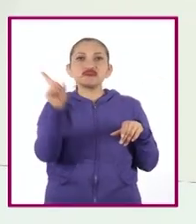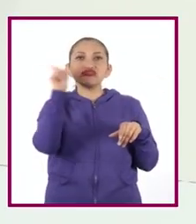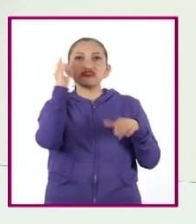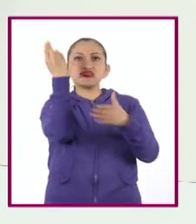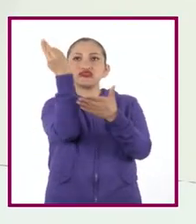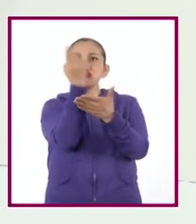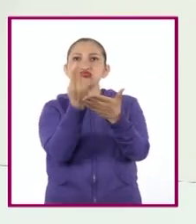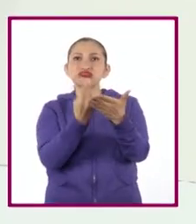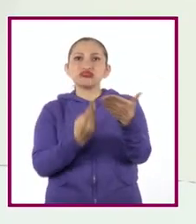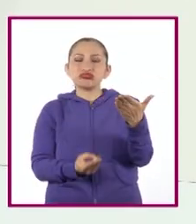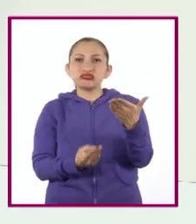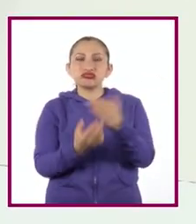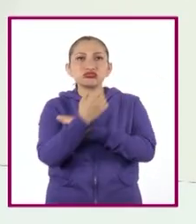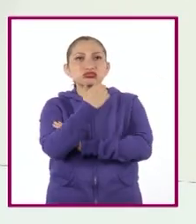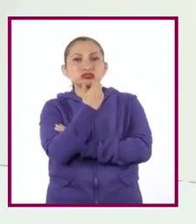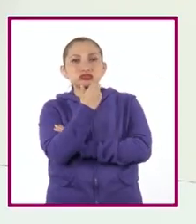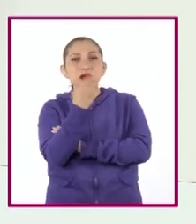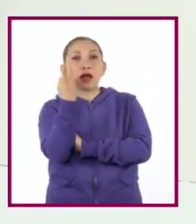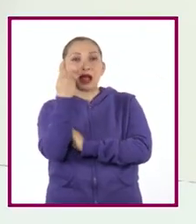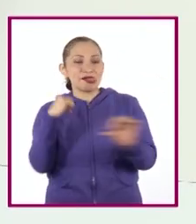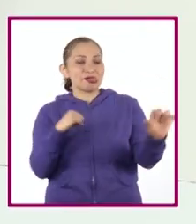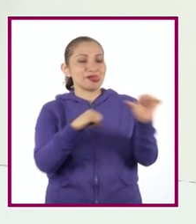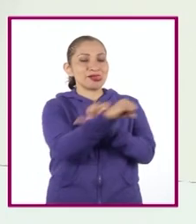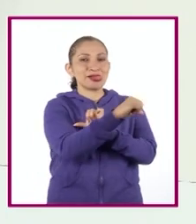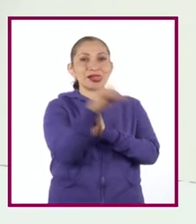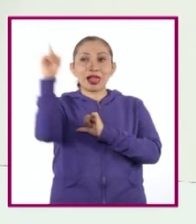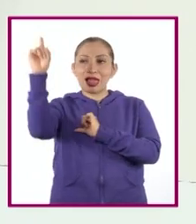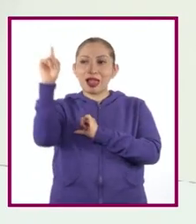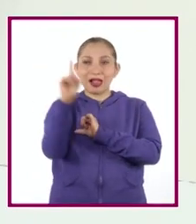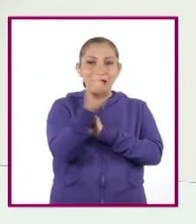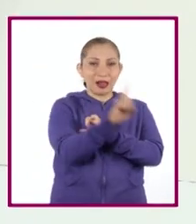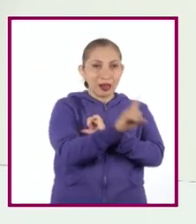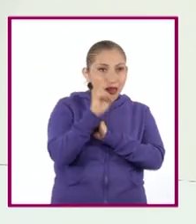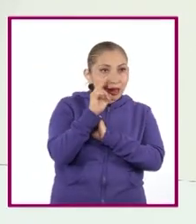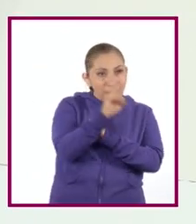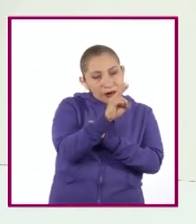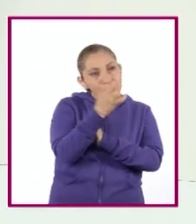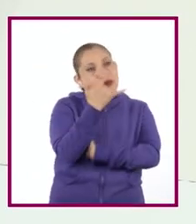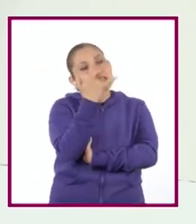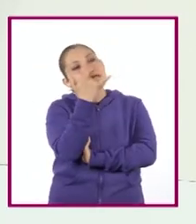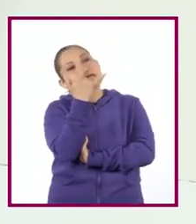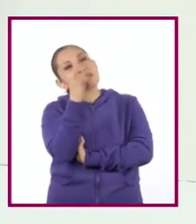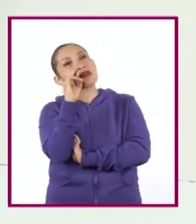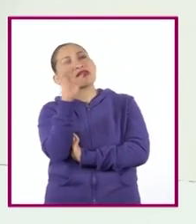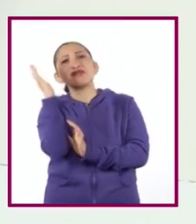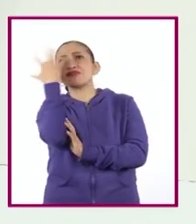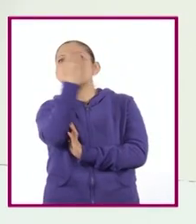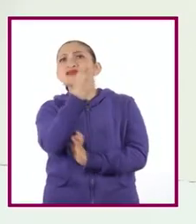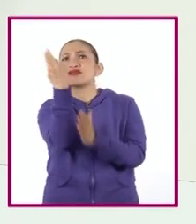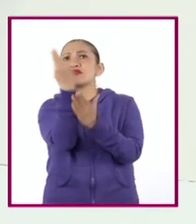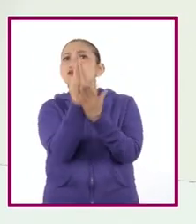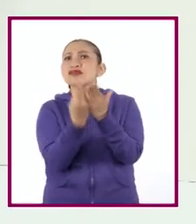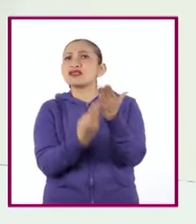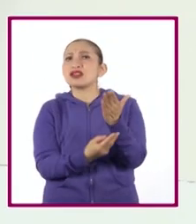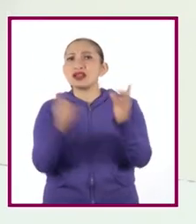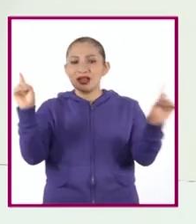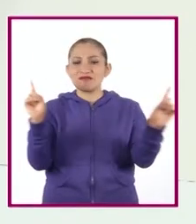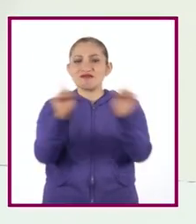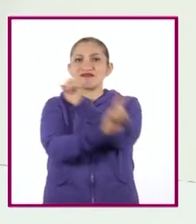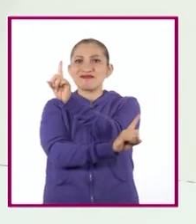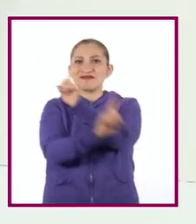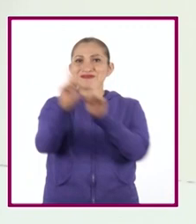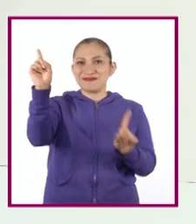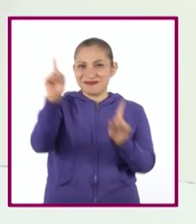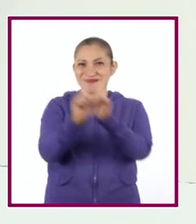prisionera, así que se turnaban para bajar hasta su celda y observar el magnífico dibujo.